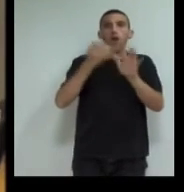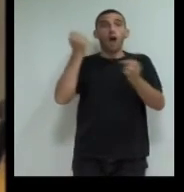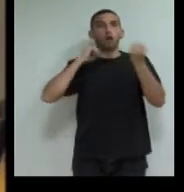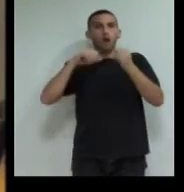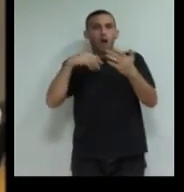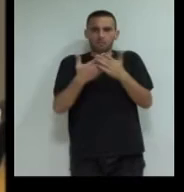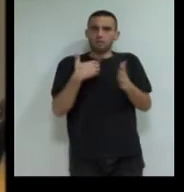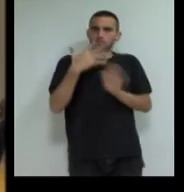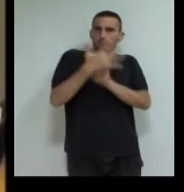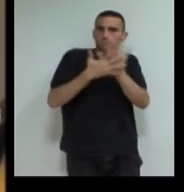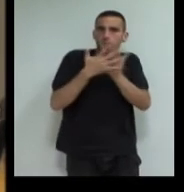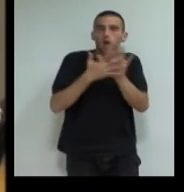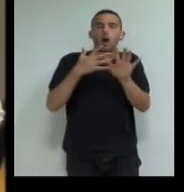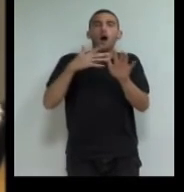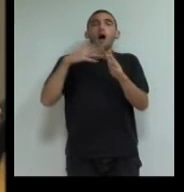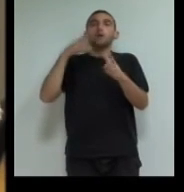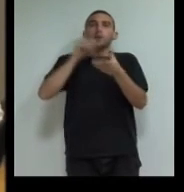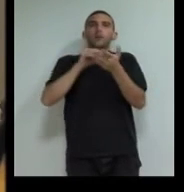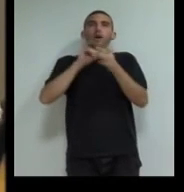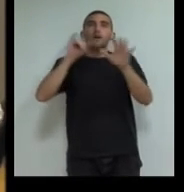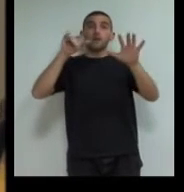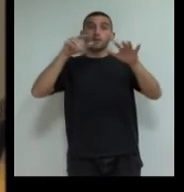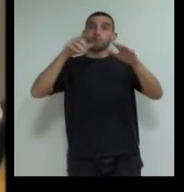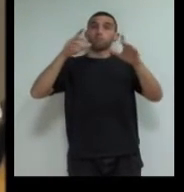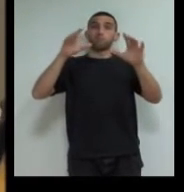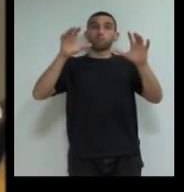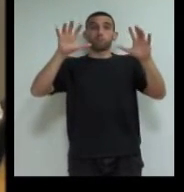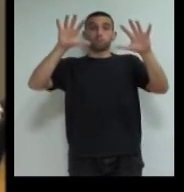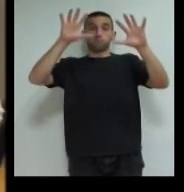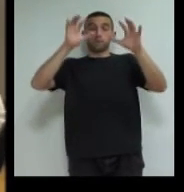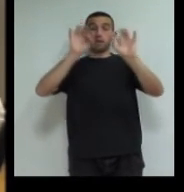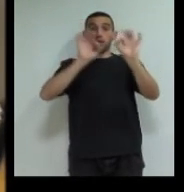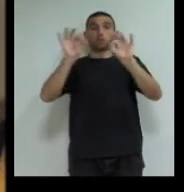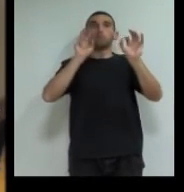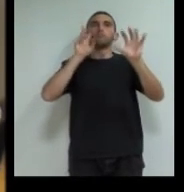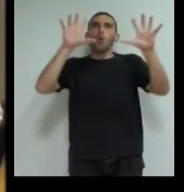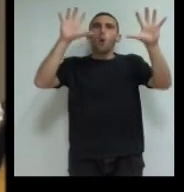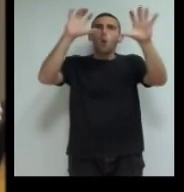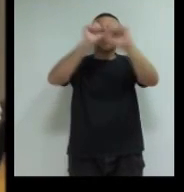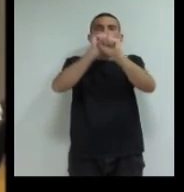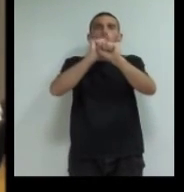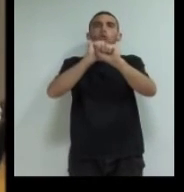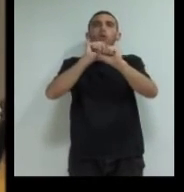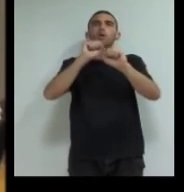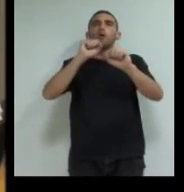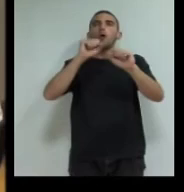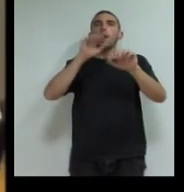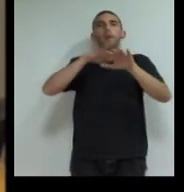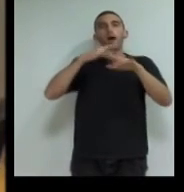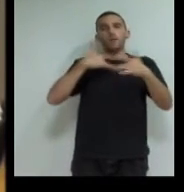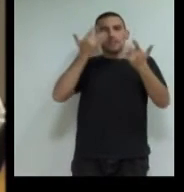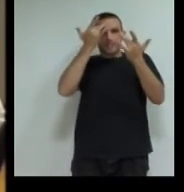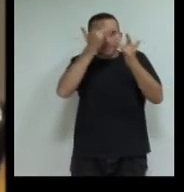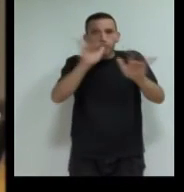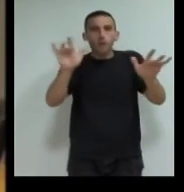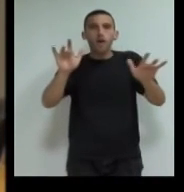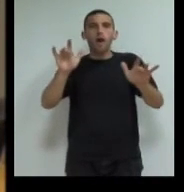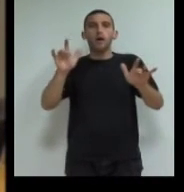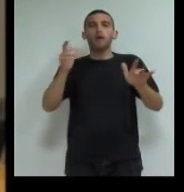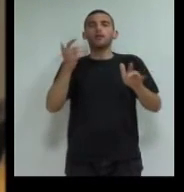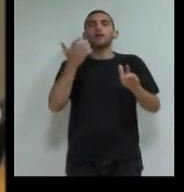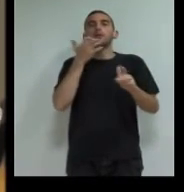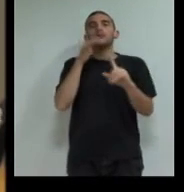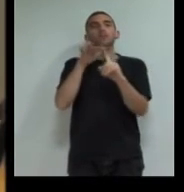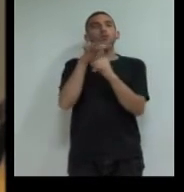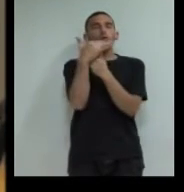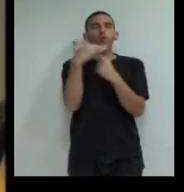que la escena también está un poco a oscuras, para un poco sensibilizar y llegar a diferentes, que tengamos la sensación de qué pasa en